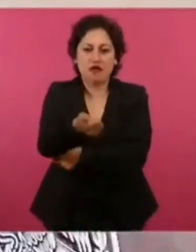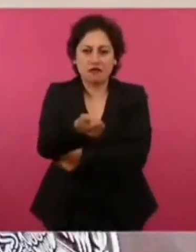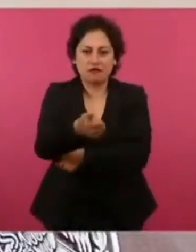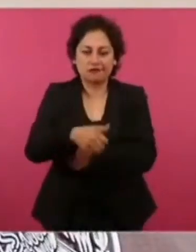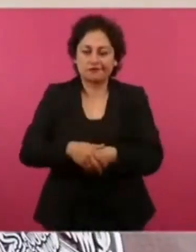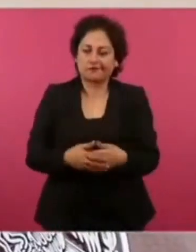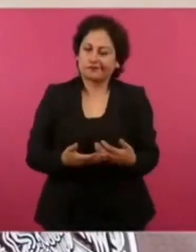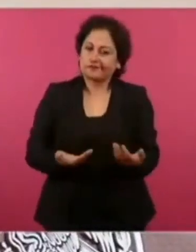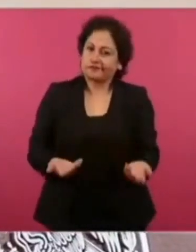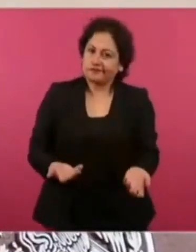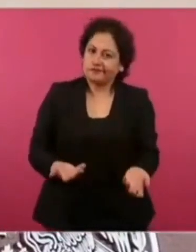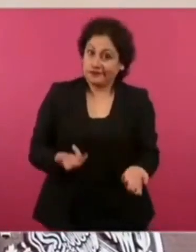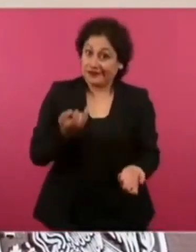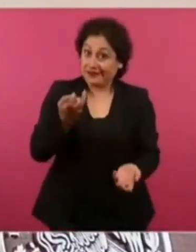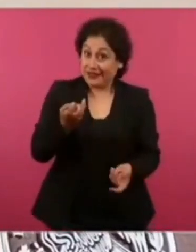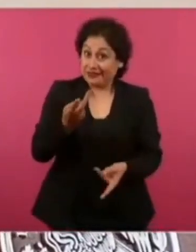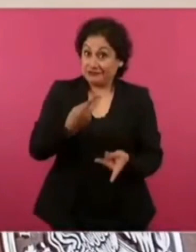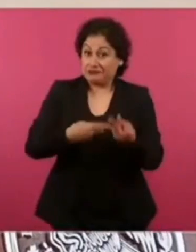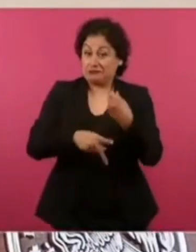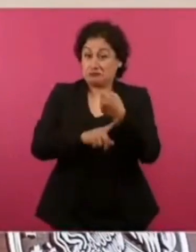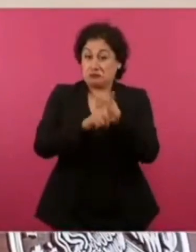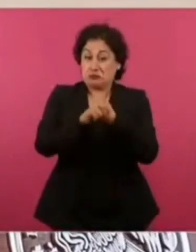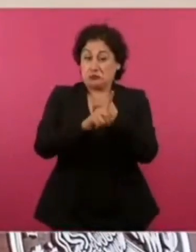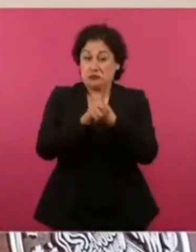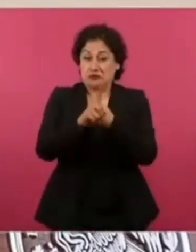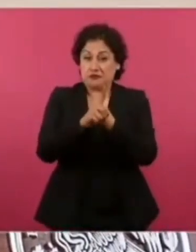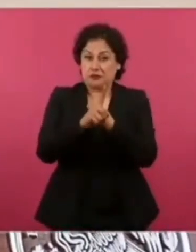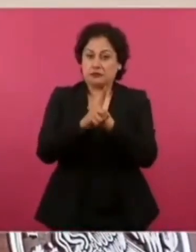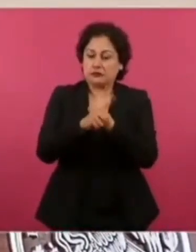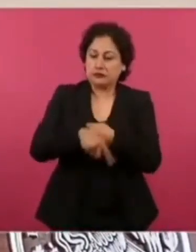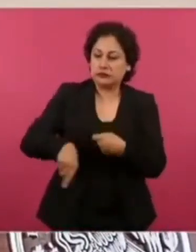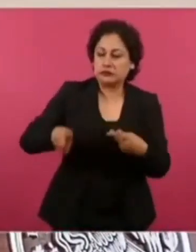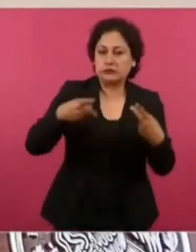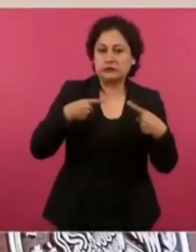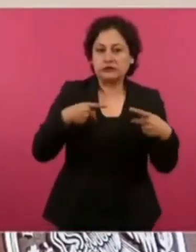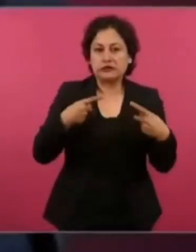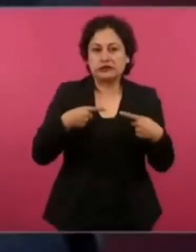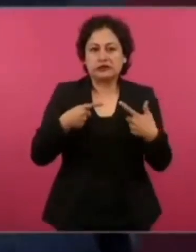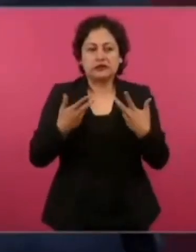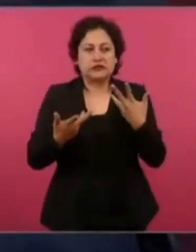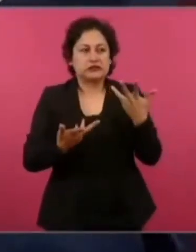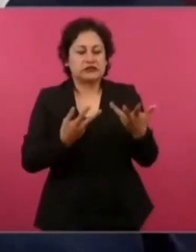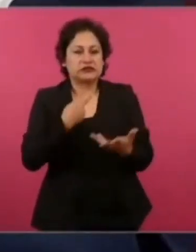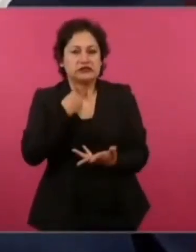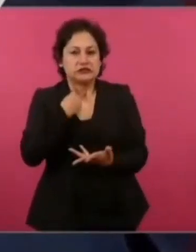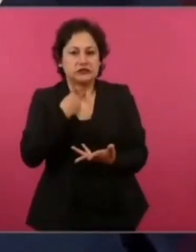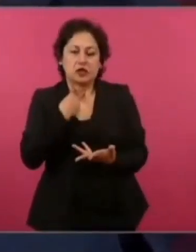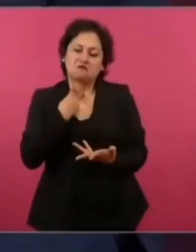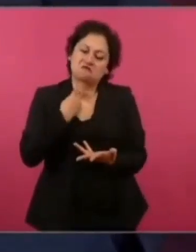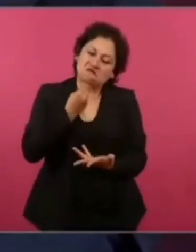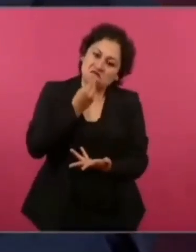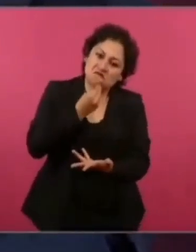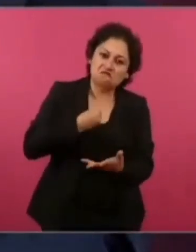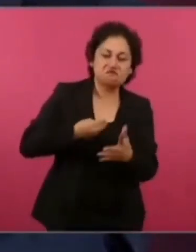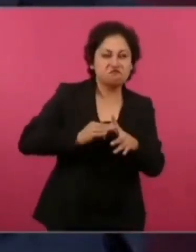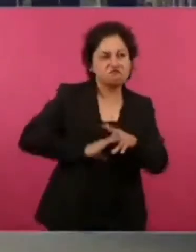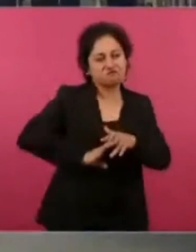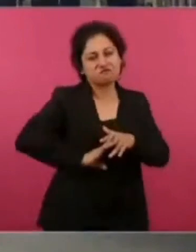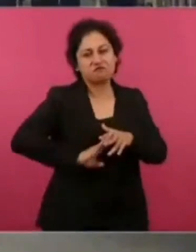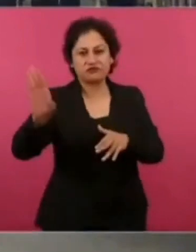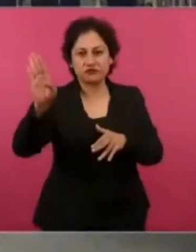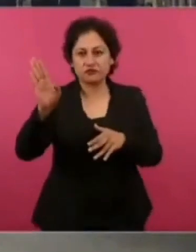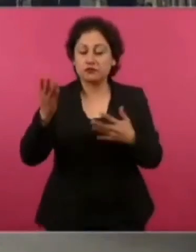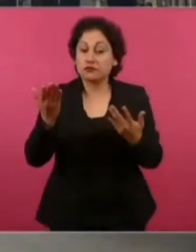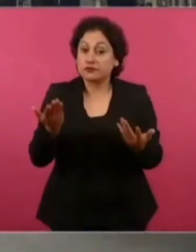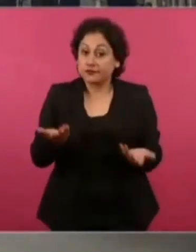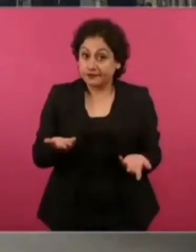Entonces creció mucho la migración y fue realmente lo que